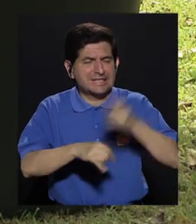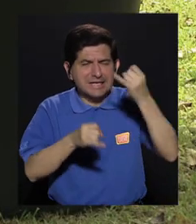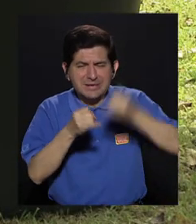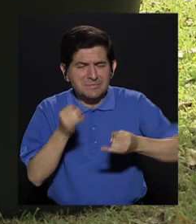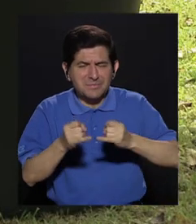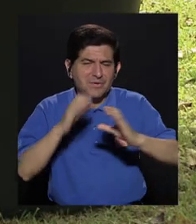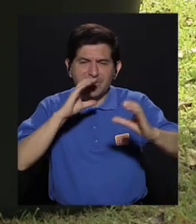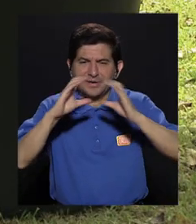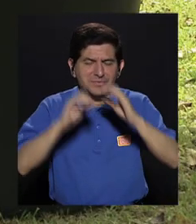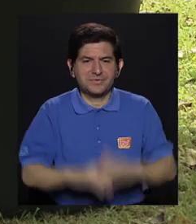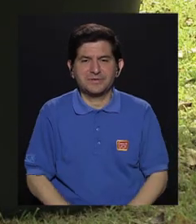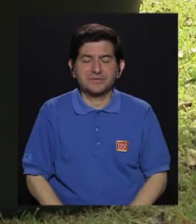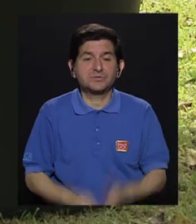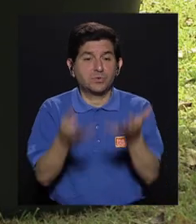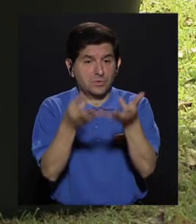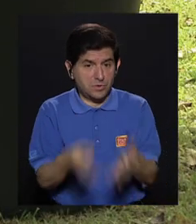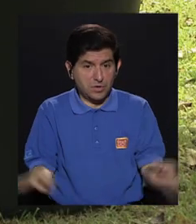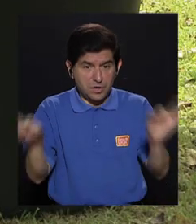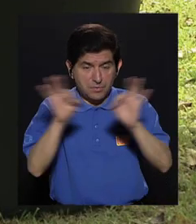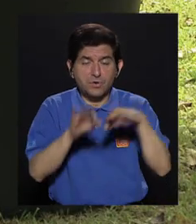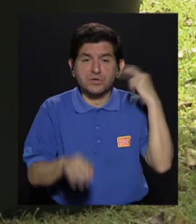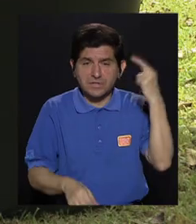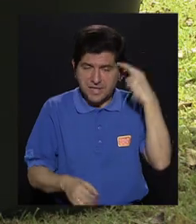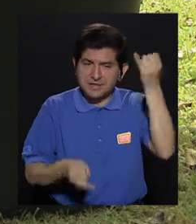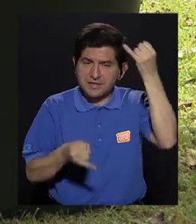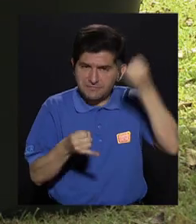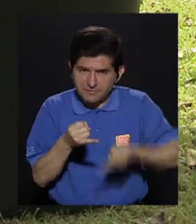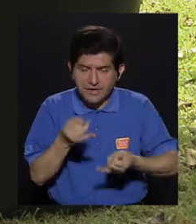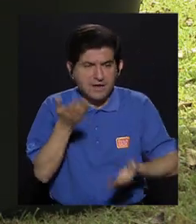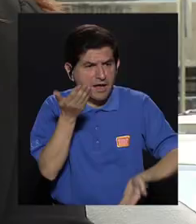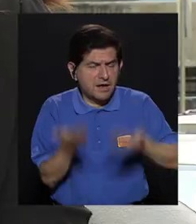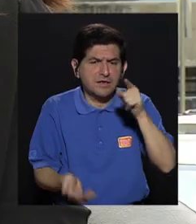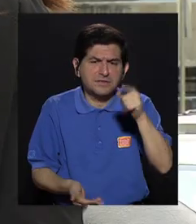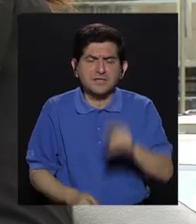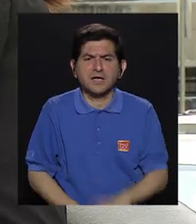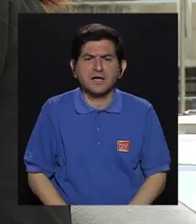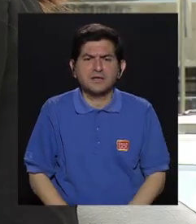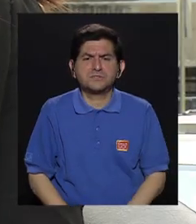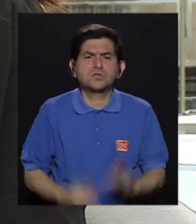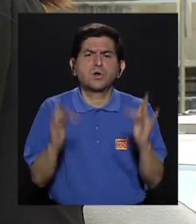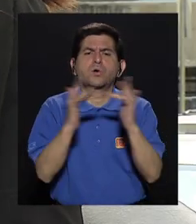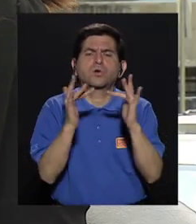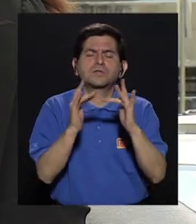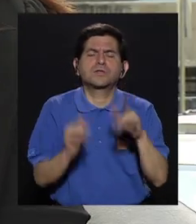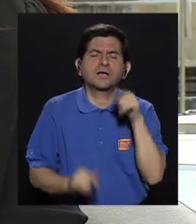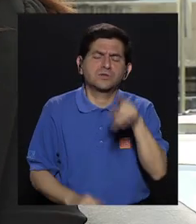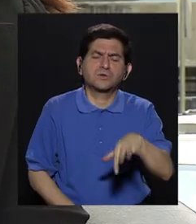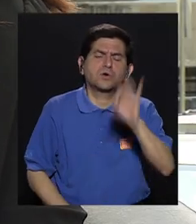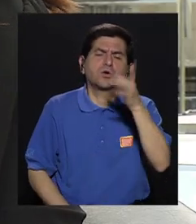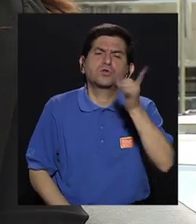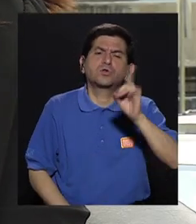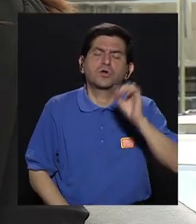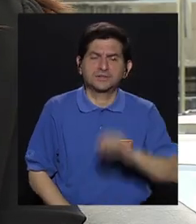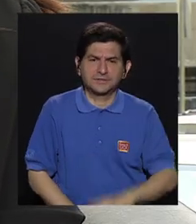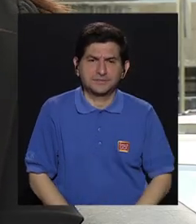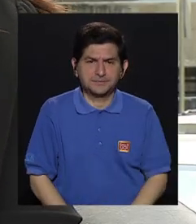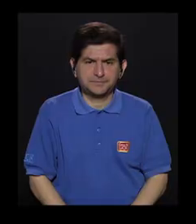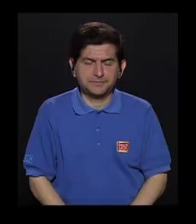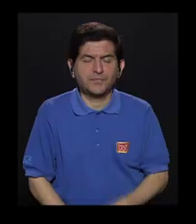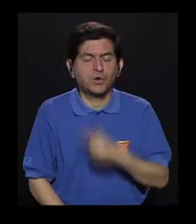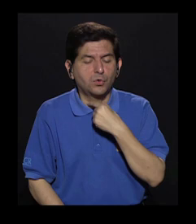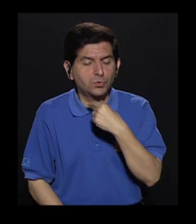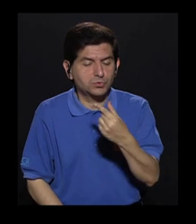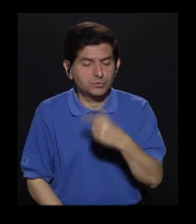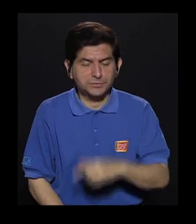ganando en esta conversación y, doctor, yo creo que sería muy oportuno una reflexión final y tal vez si usted nos da sus contactos, ¿dónde localizarlo usted, por ejemplo,